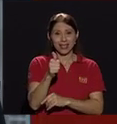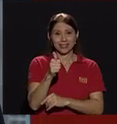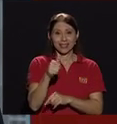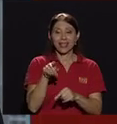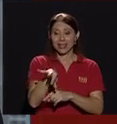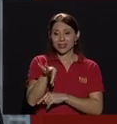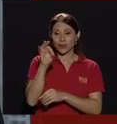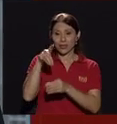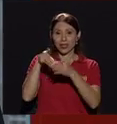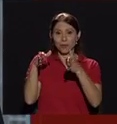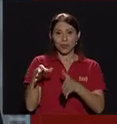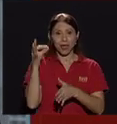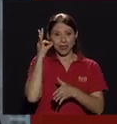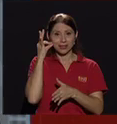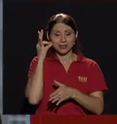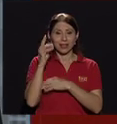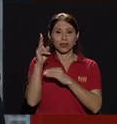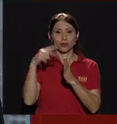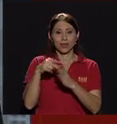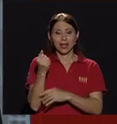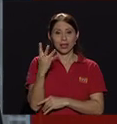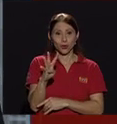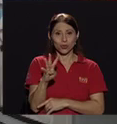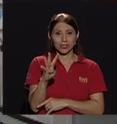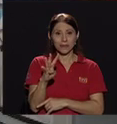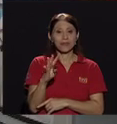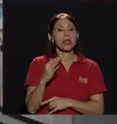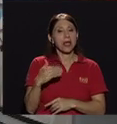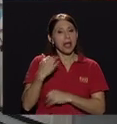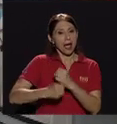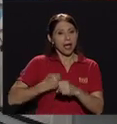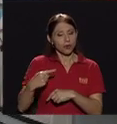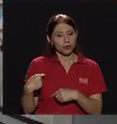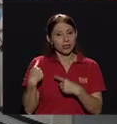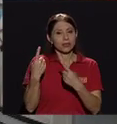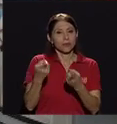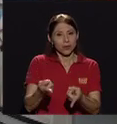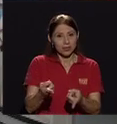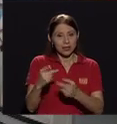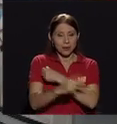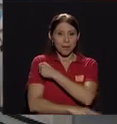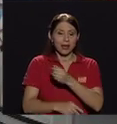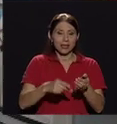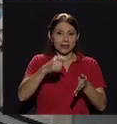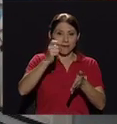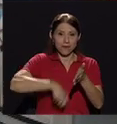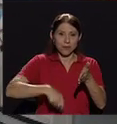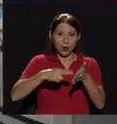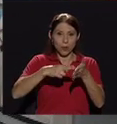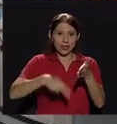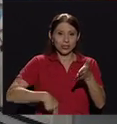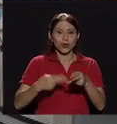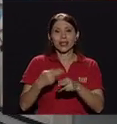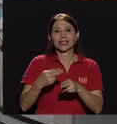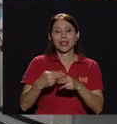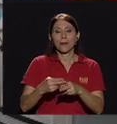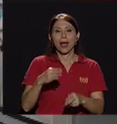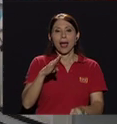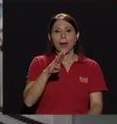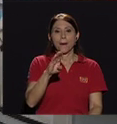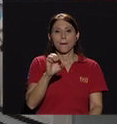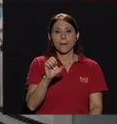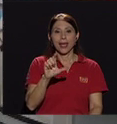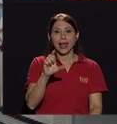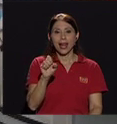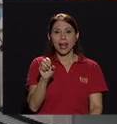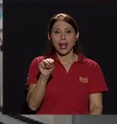del 14. Y al lado de eso, el país firma años después la convención conocida como Belén do